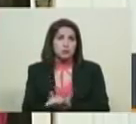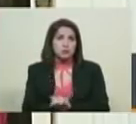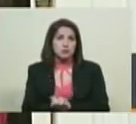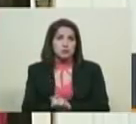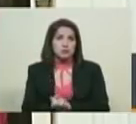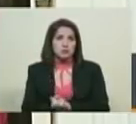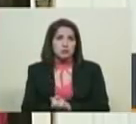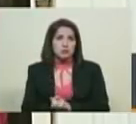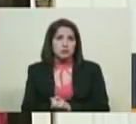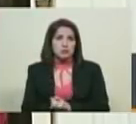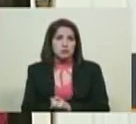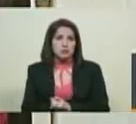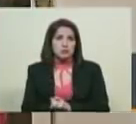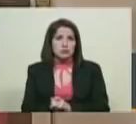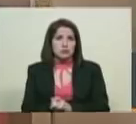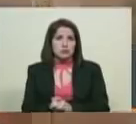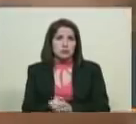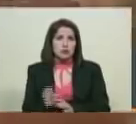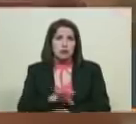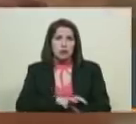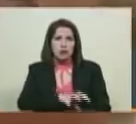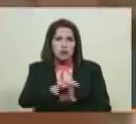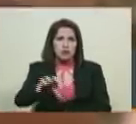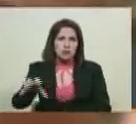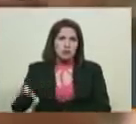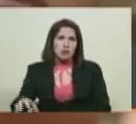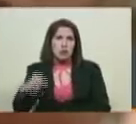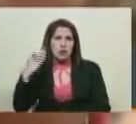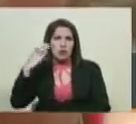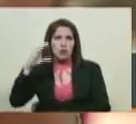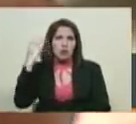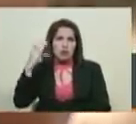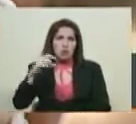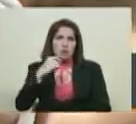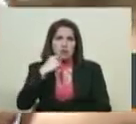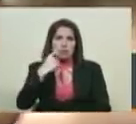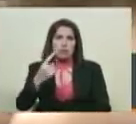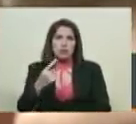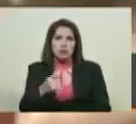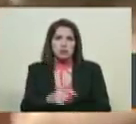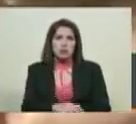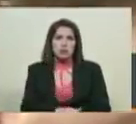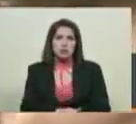allá en Barranquilla, Santa Marta. ¿Cómo que dice la canción de Ernesto Villegas?